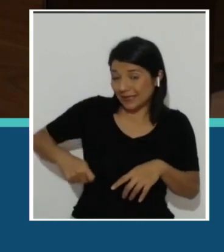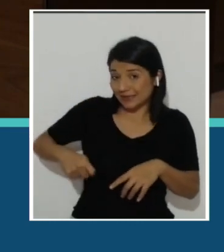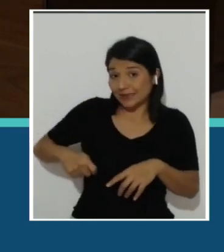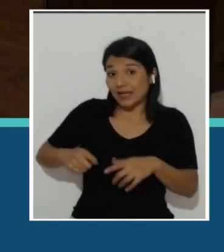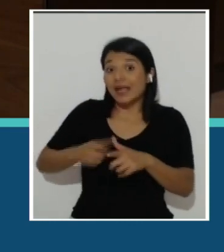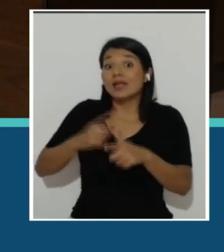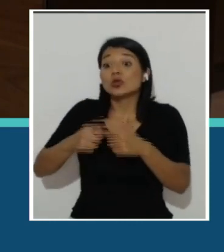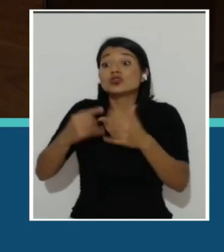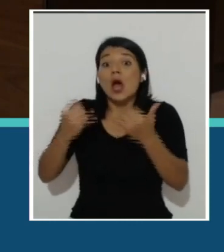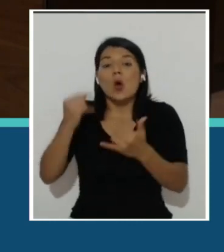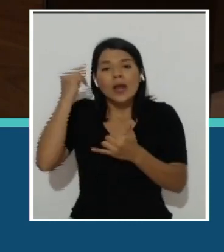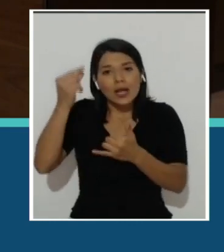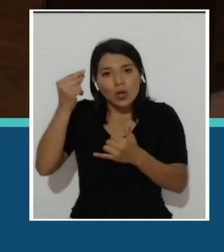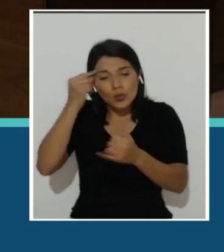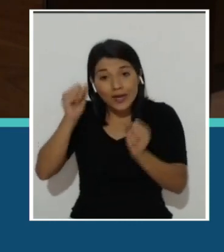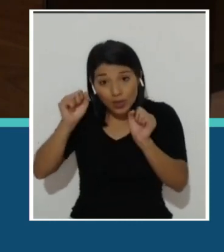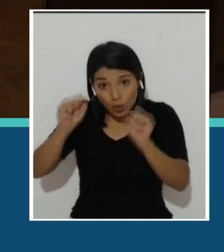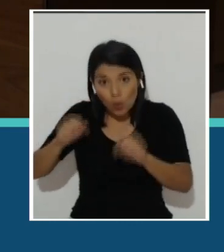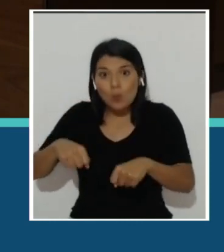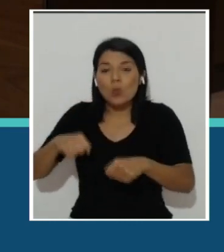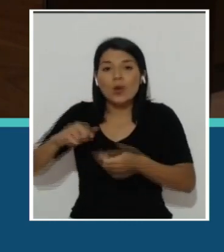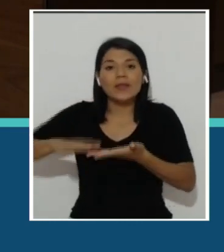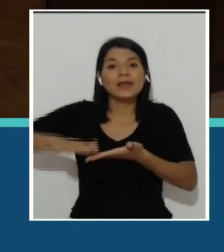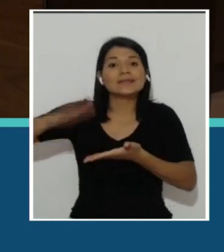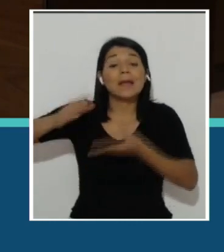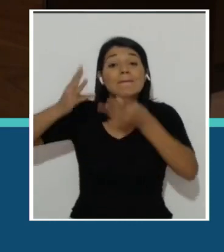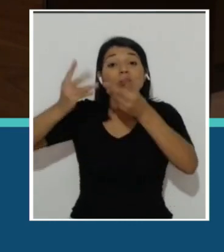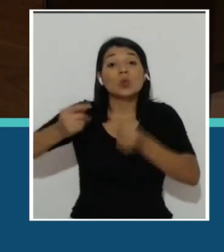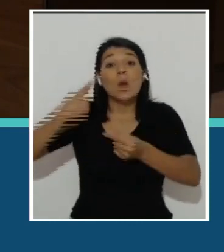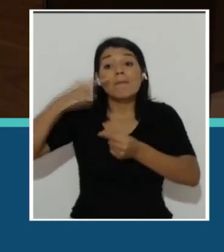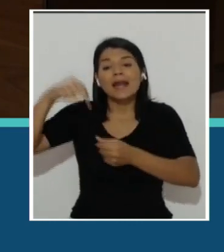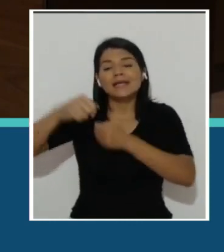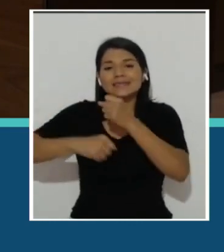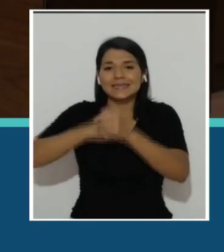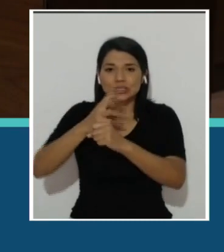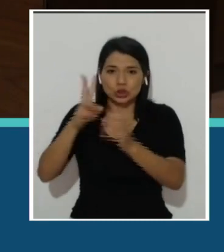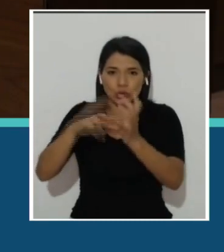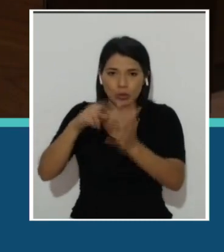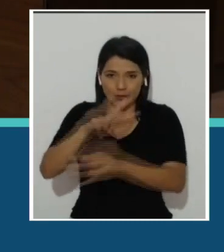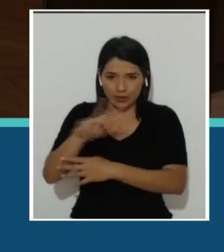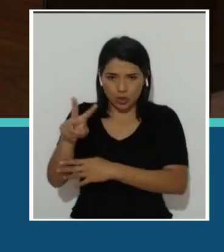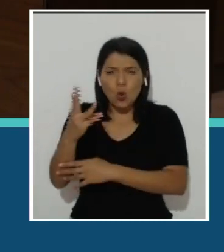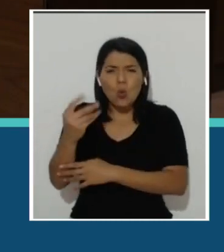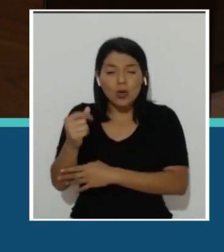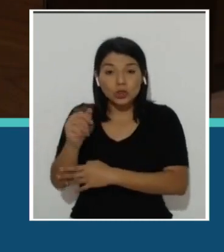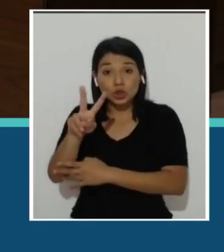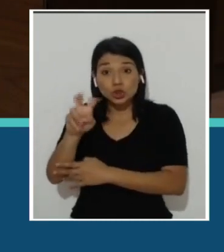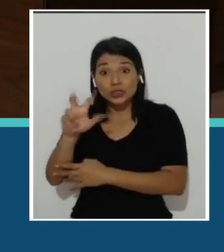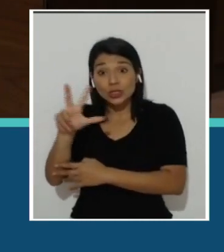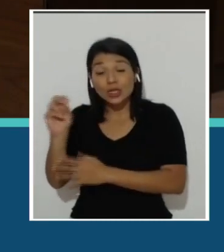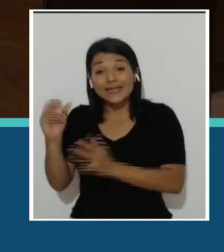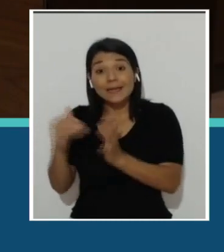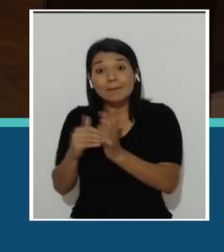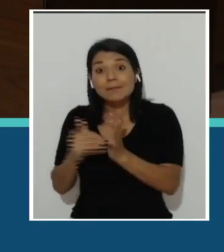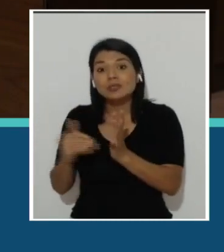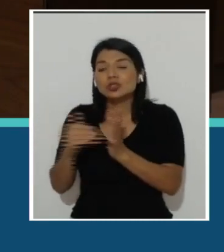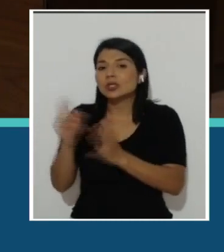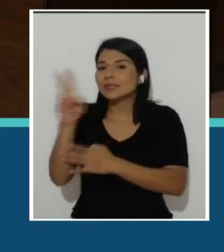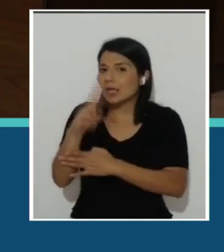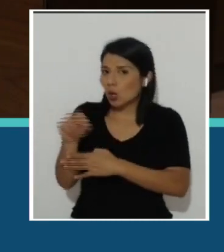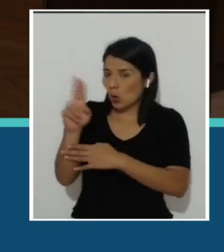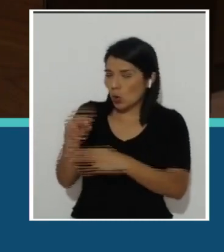el presupuesto para el 2022 en más de 230.000 millones de colones. Esto lo